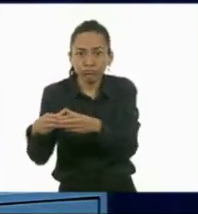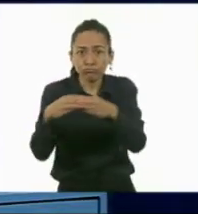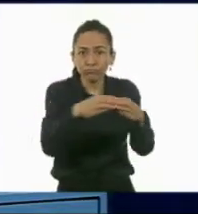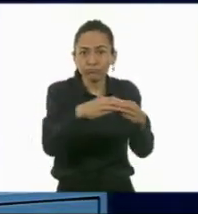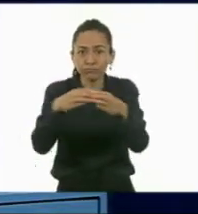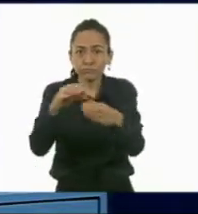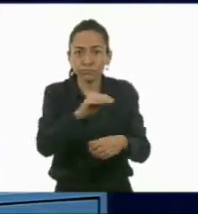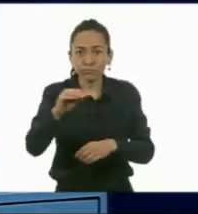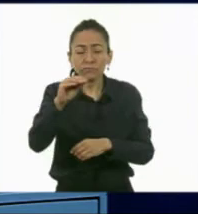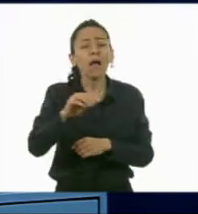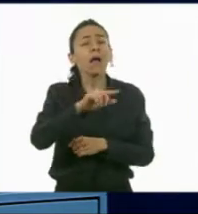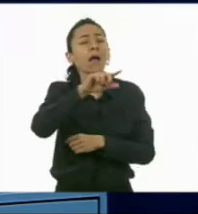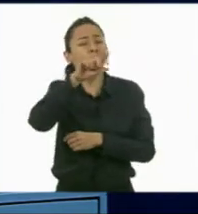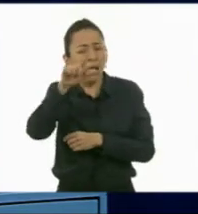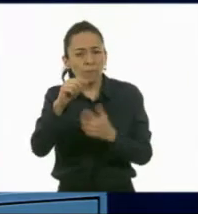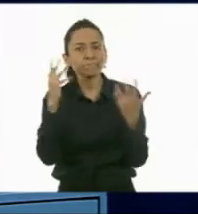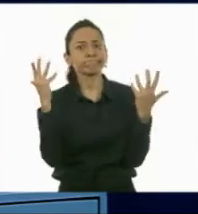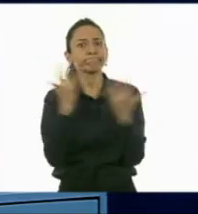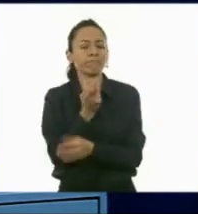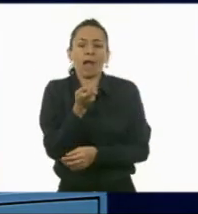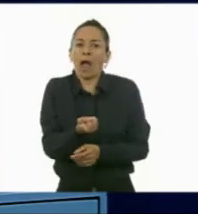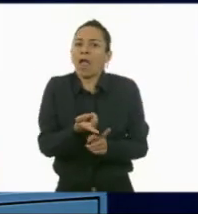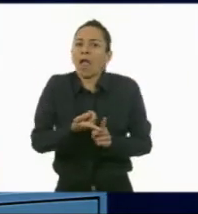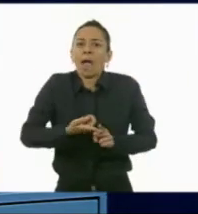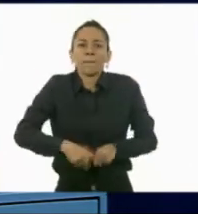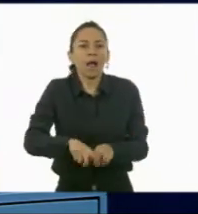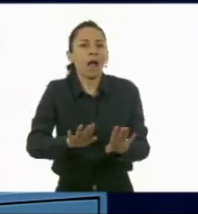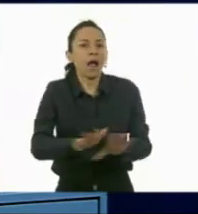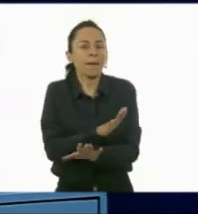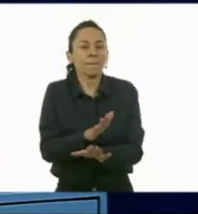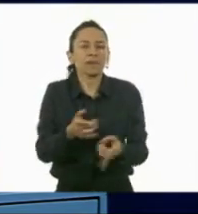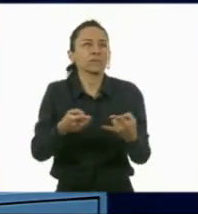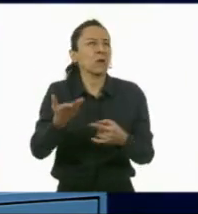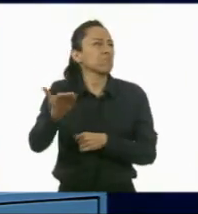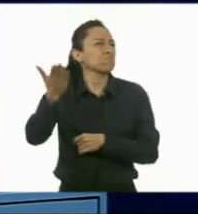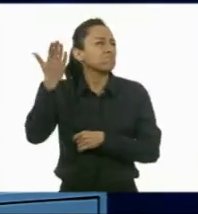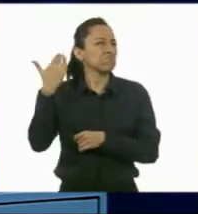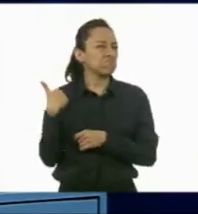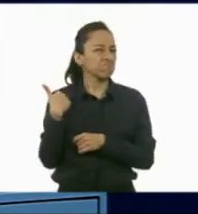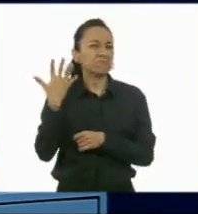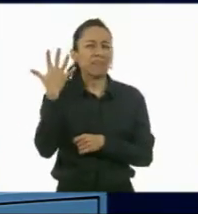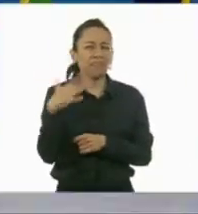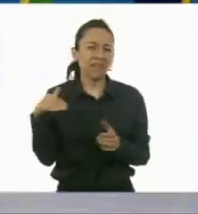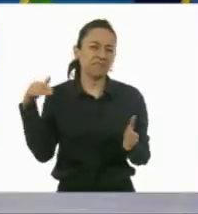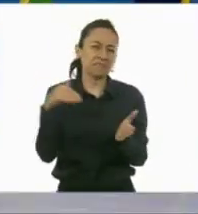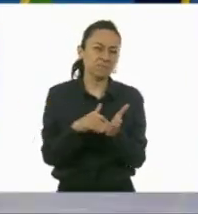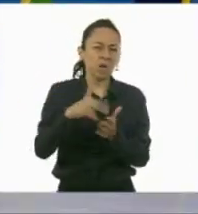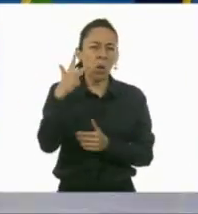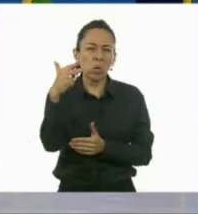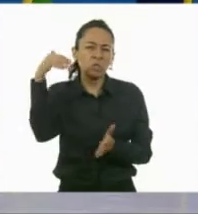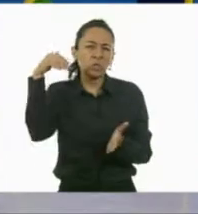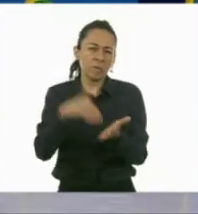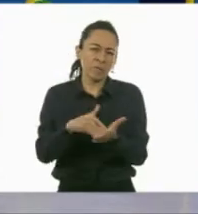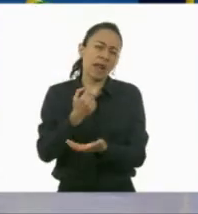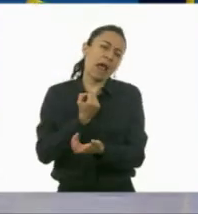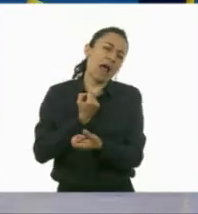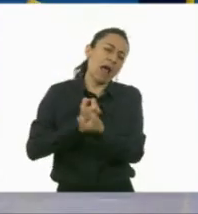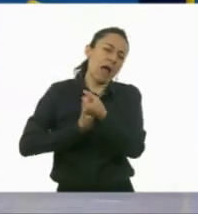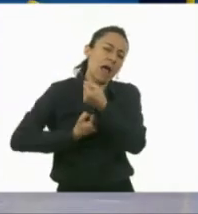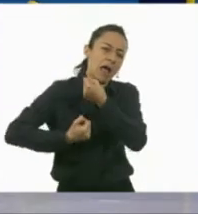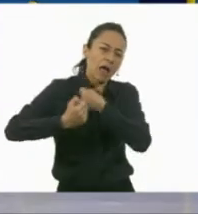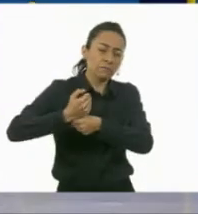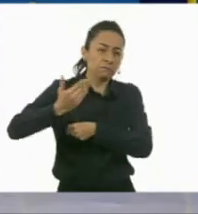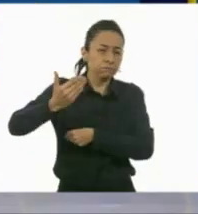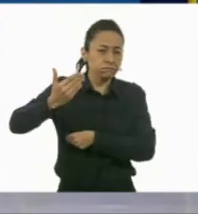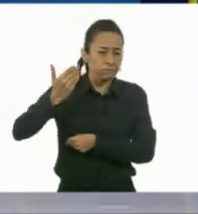cambió todo el curso de la historia. Hace 10.000, entre 10.000 y 8.000 años, descubrieron que se podía